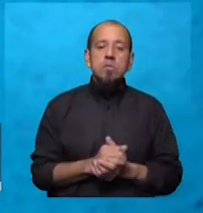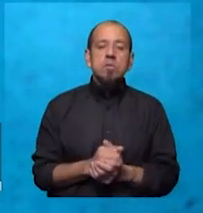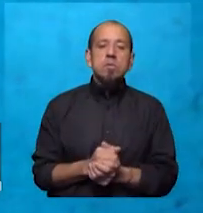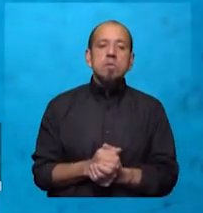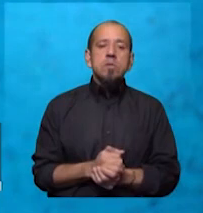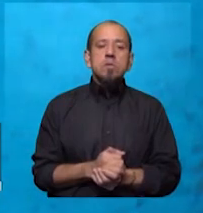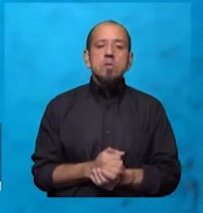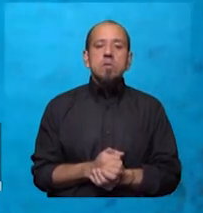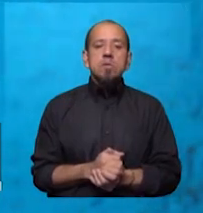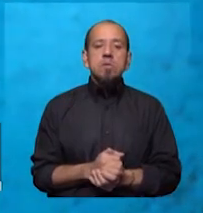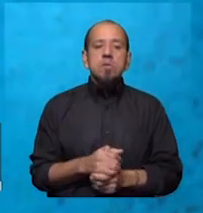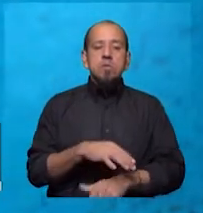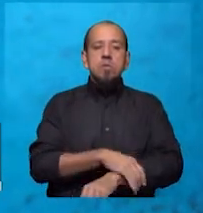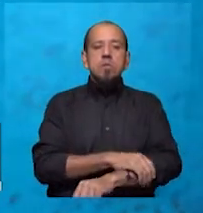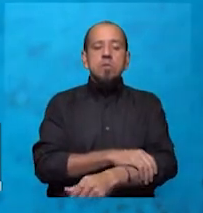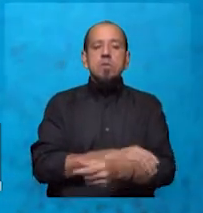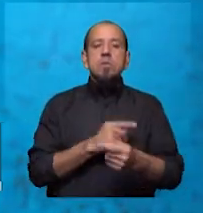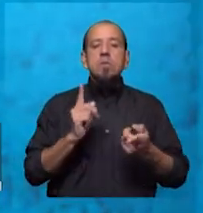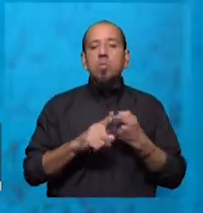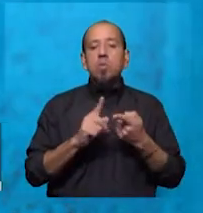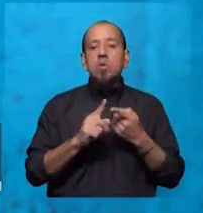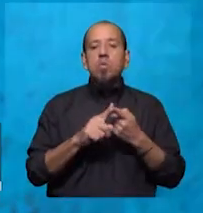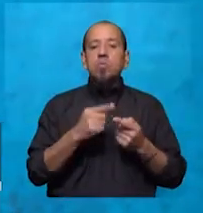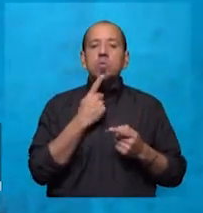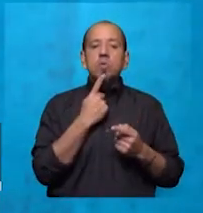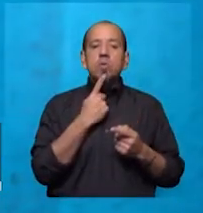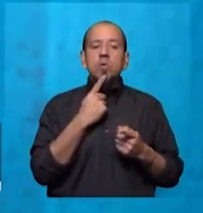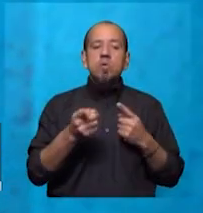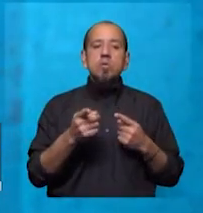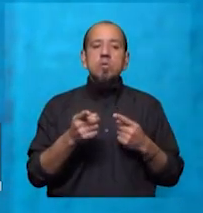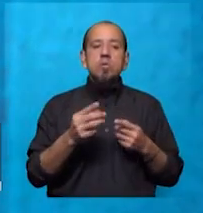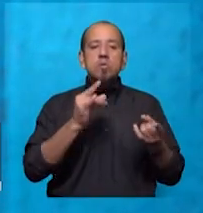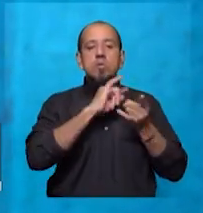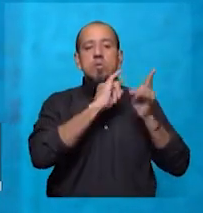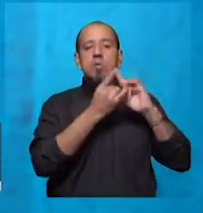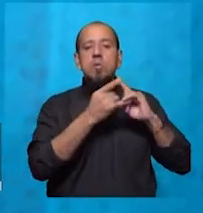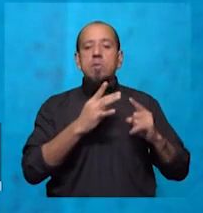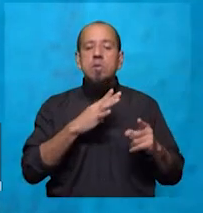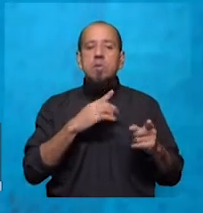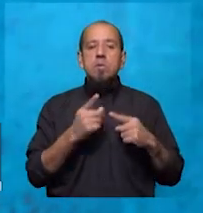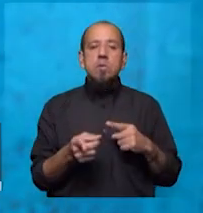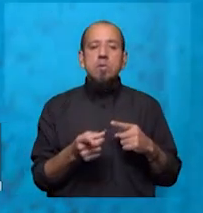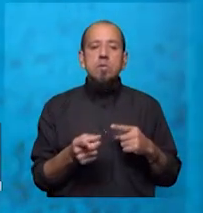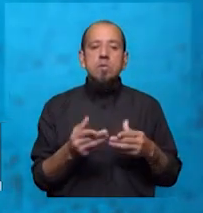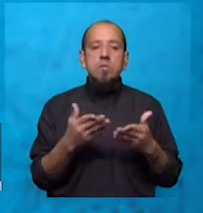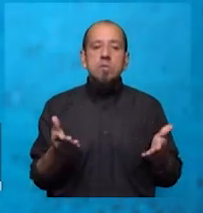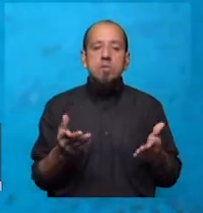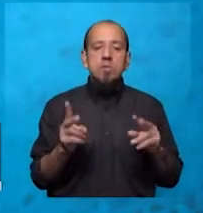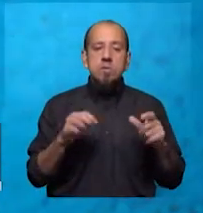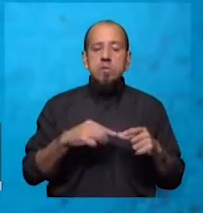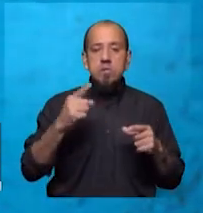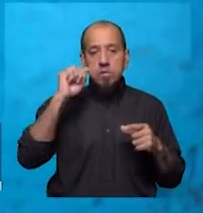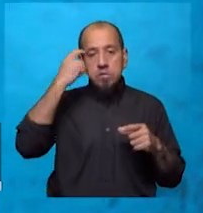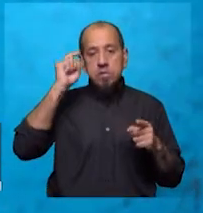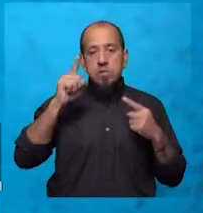hablábamos en el primer bloque de acuerdos políticos No pero si uno mira el parlamento la diversidad que ofrece el parlamento el punto de vista ideológico